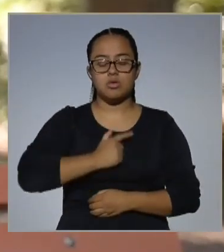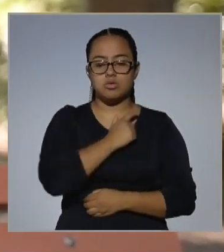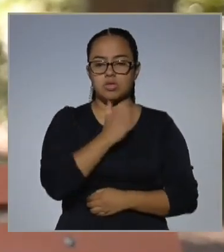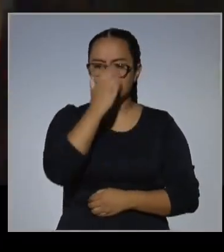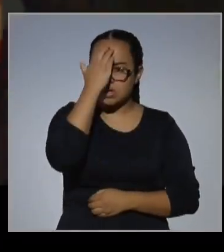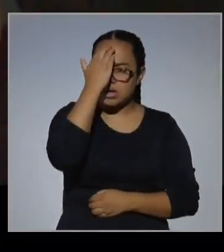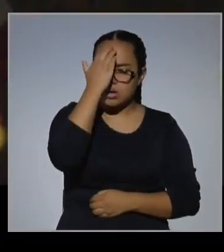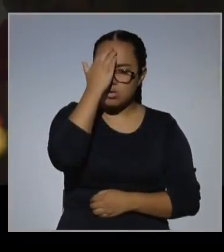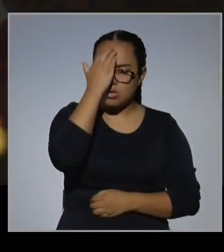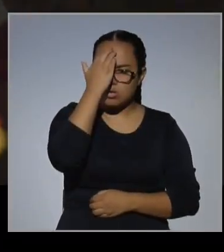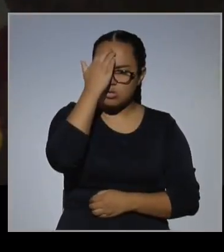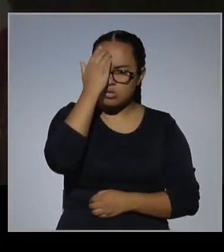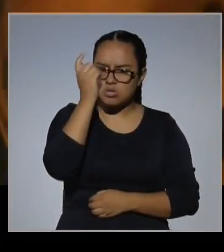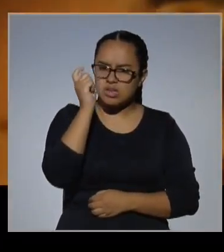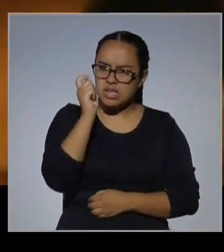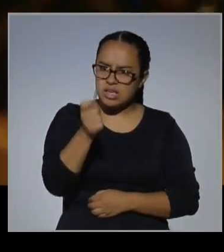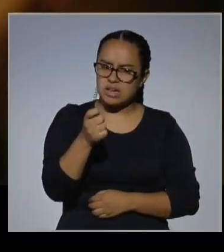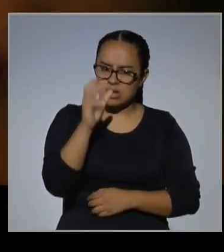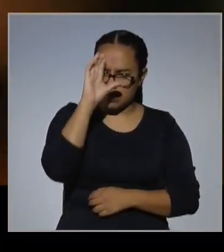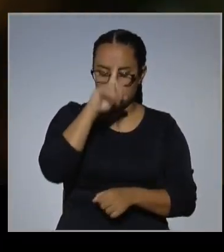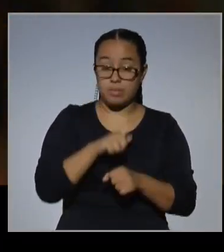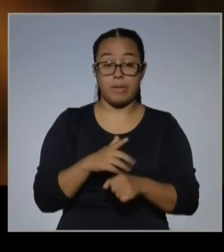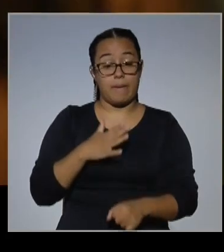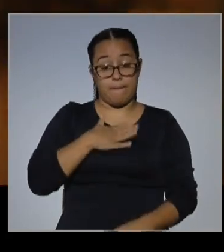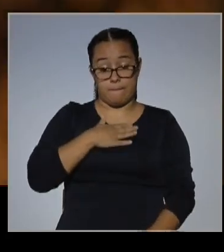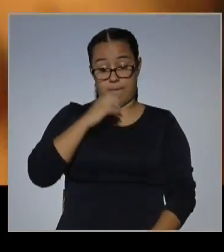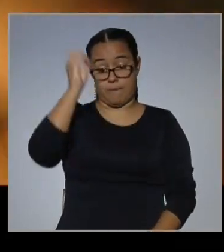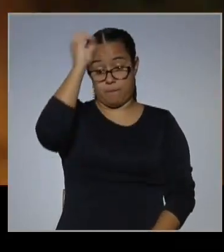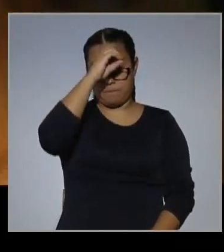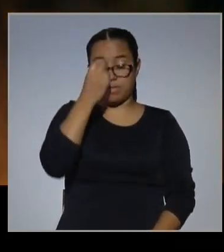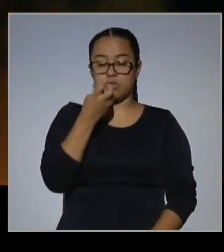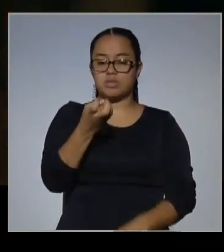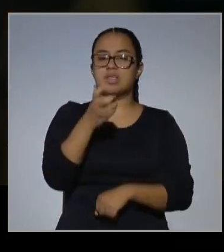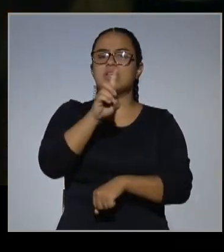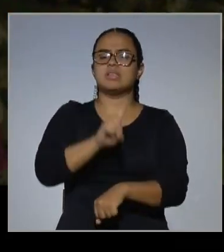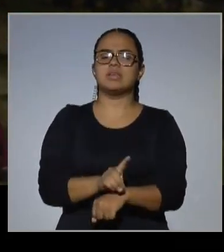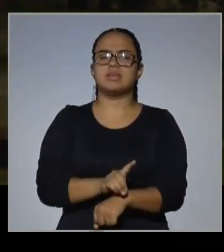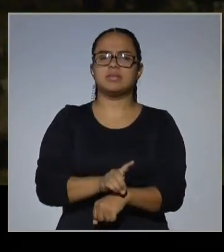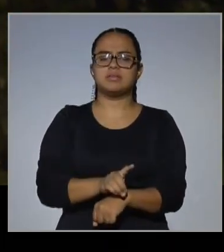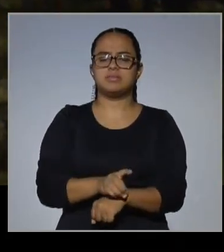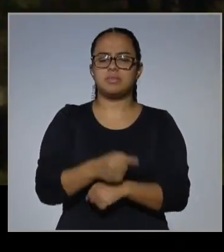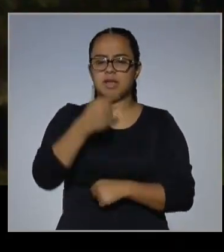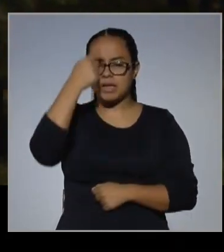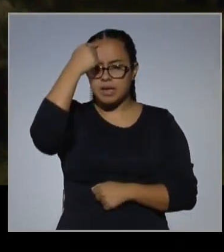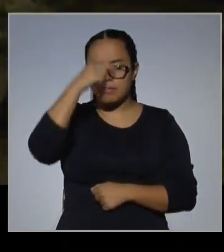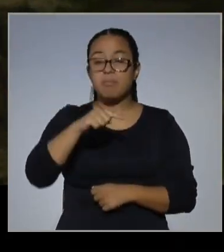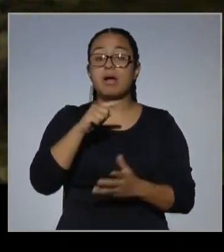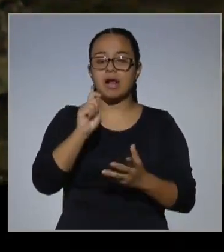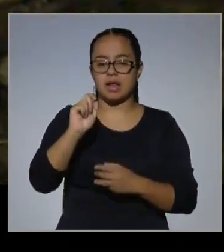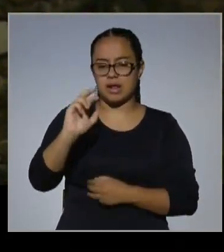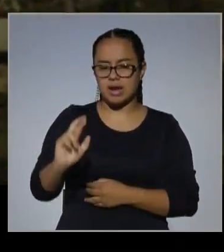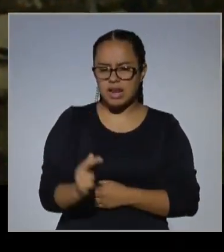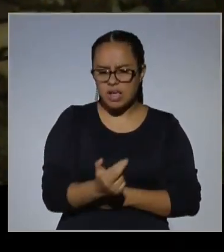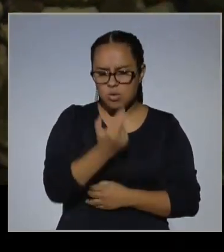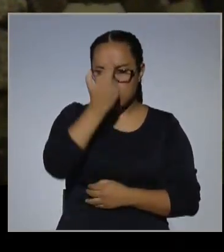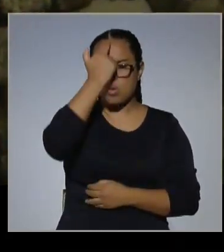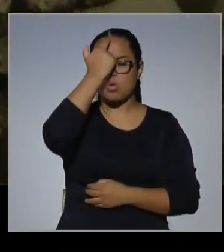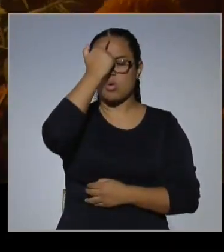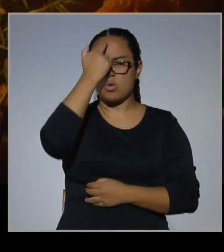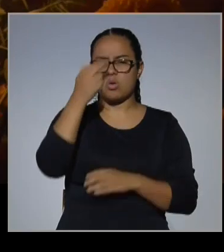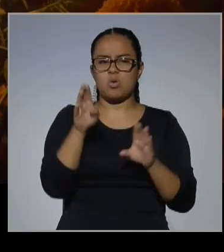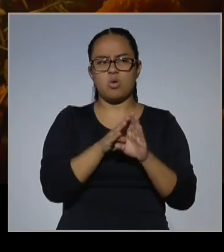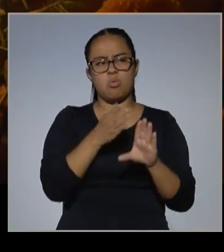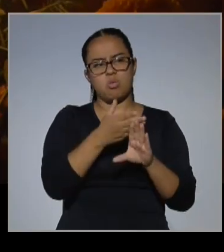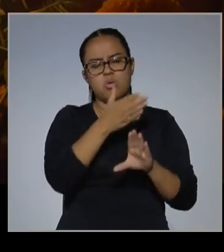conocer. Sí. Desde mi punto de vista es un día para recordar nuestros